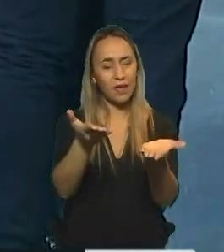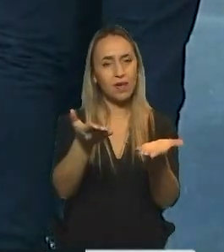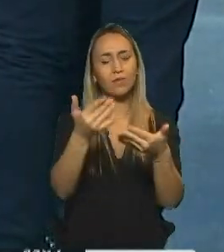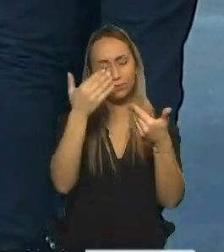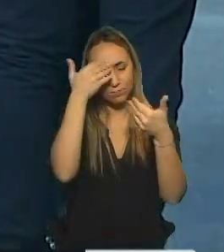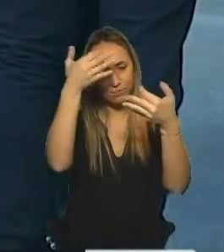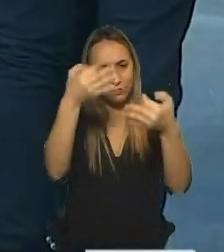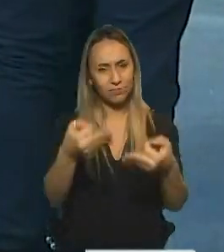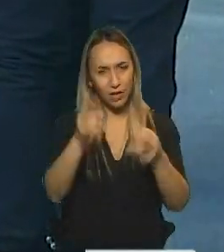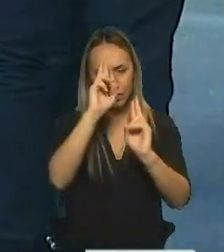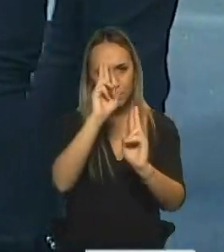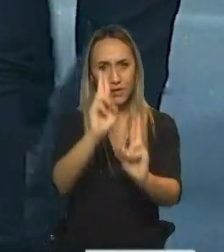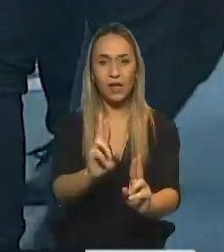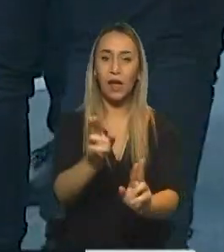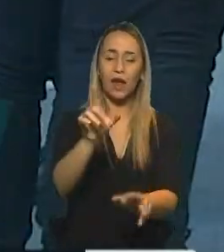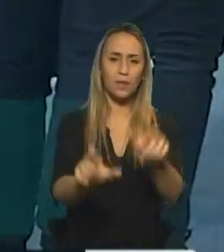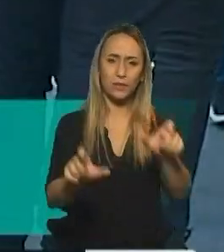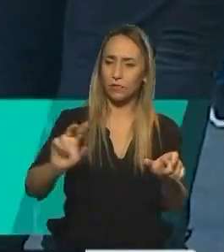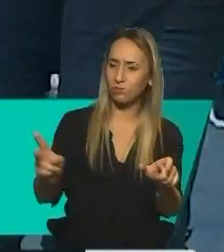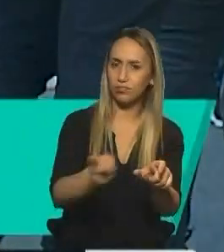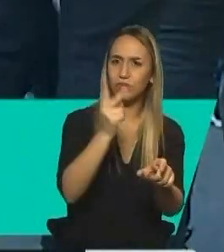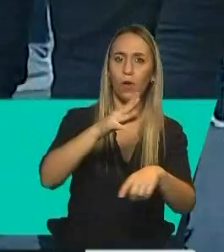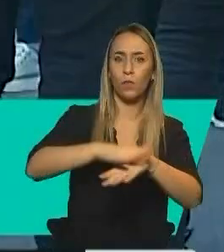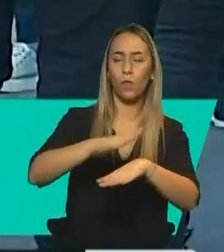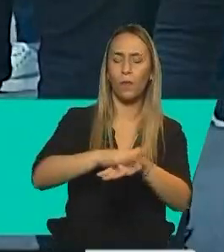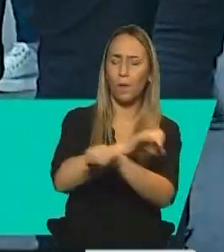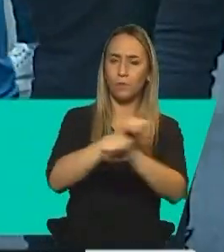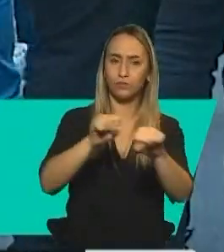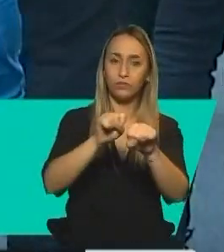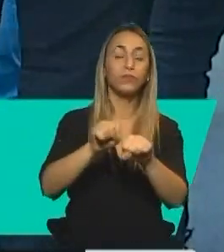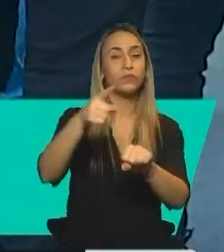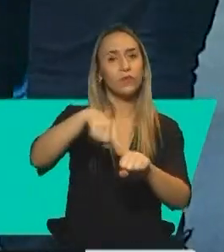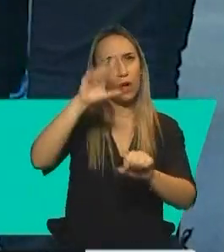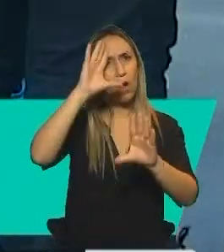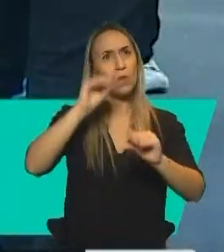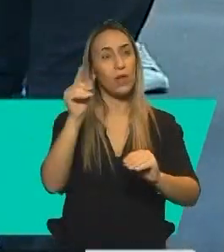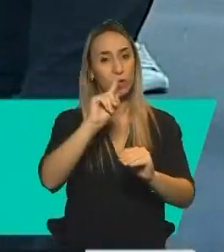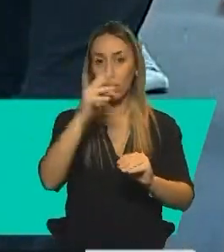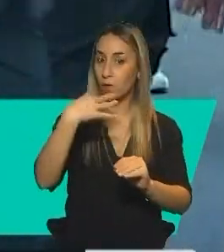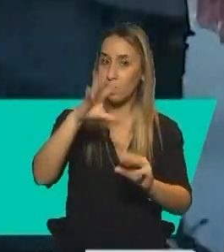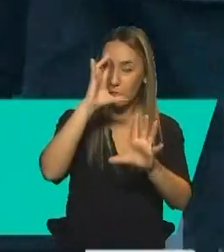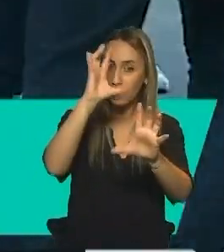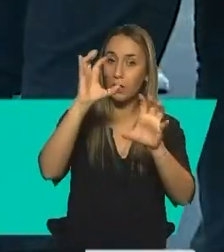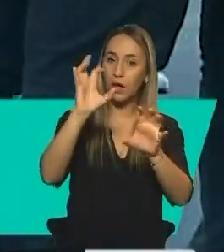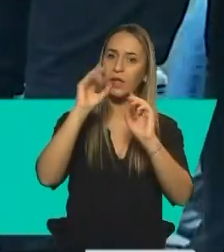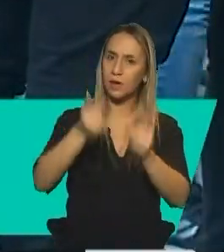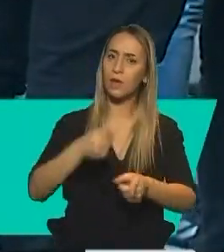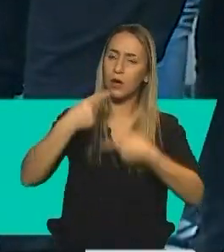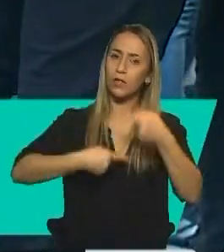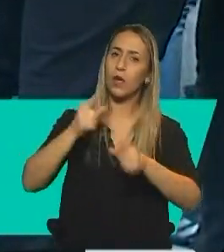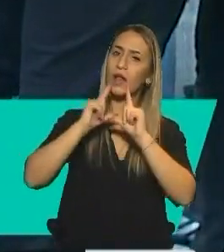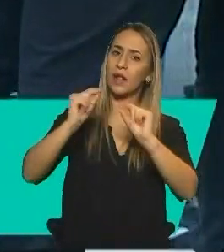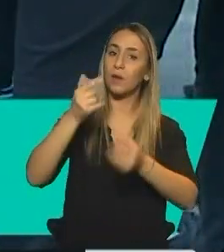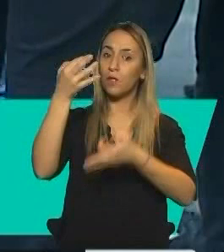víctimas del atentado, no olvidar, recordar lo que pasó y mantener firme el reclamo de justicia. Me